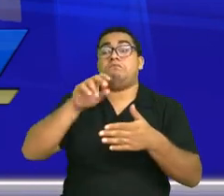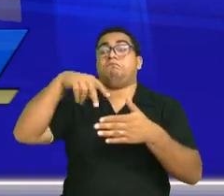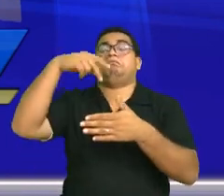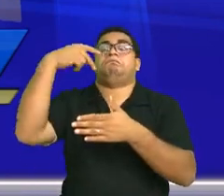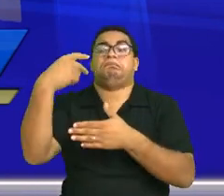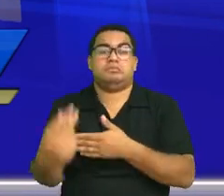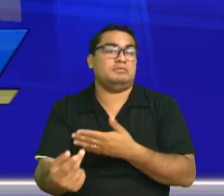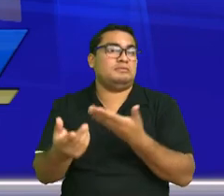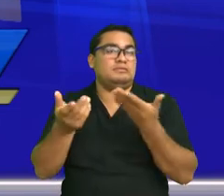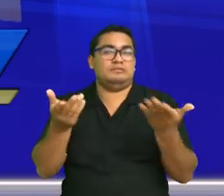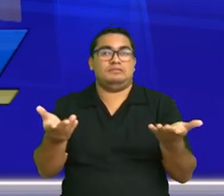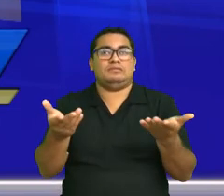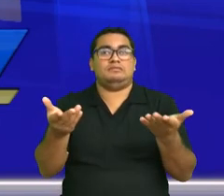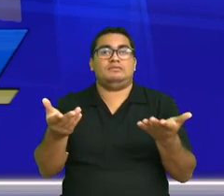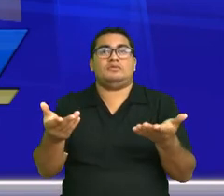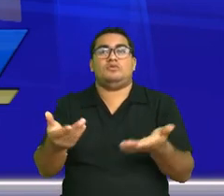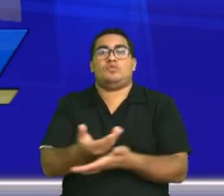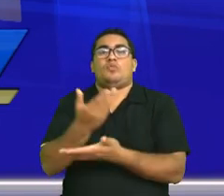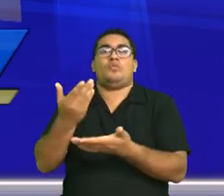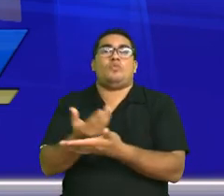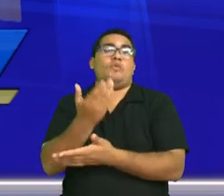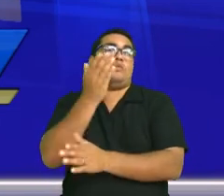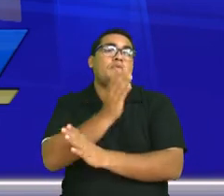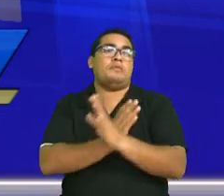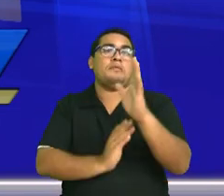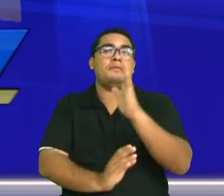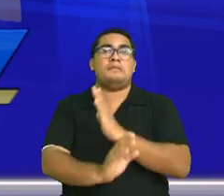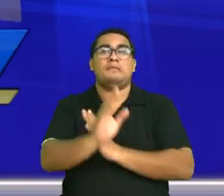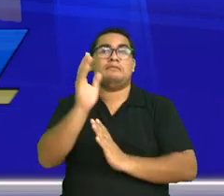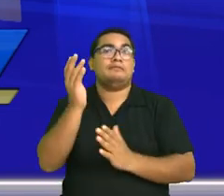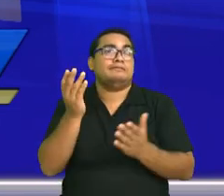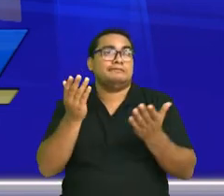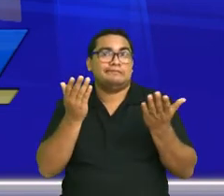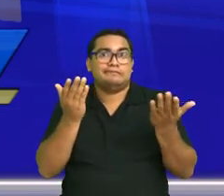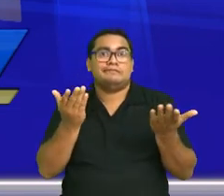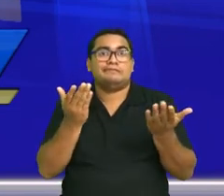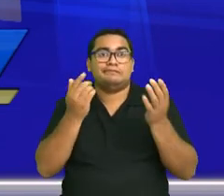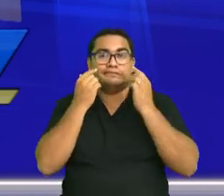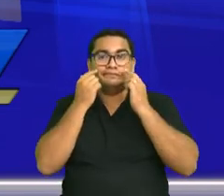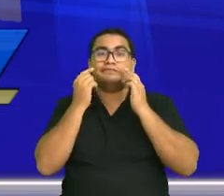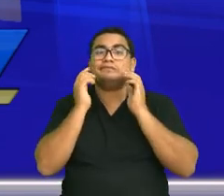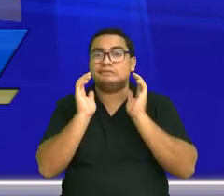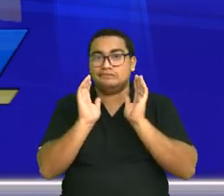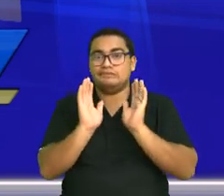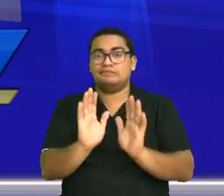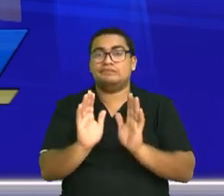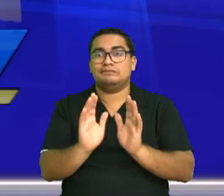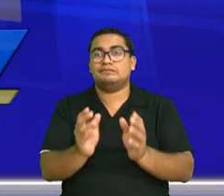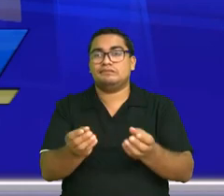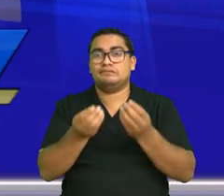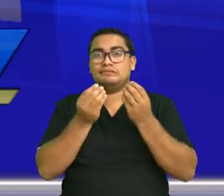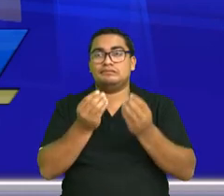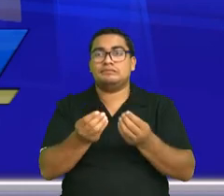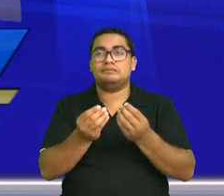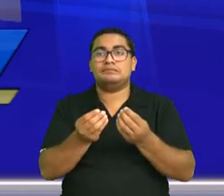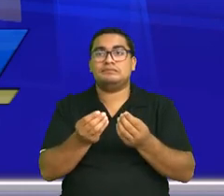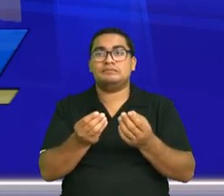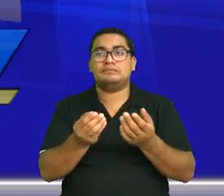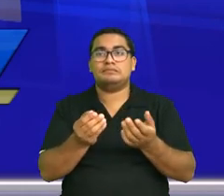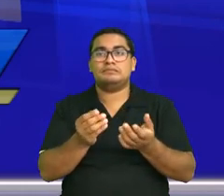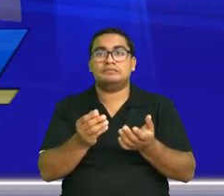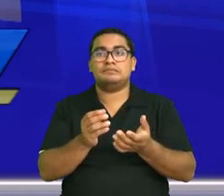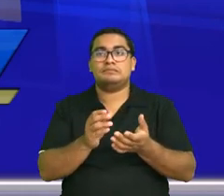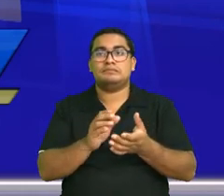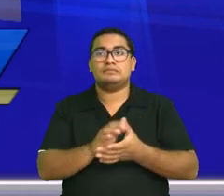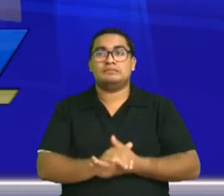los accidentes de moto a la orden del día, y que hay que también ahí en esa materia hacer que hay que